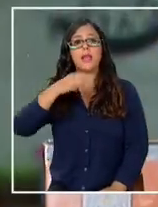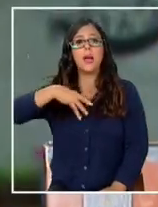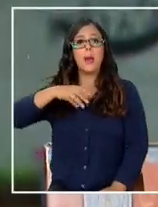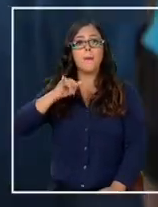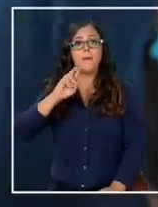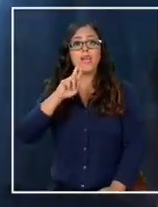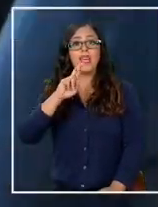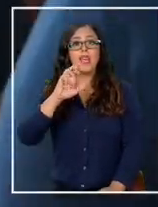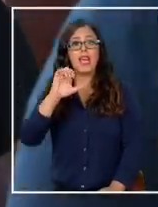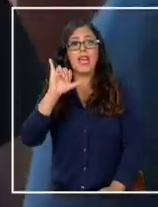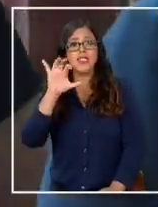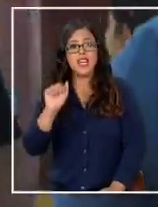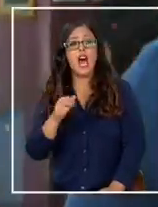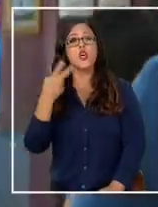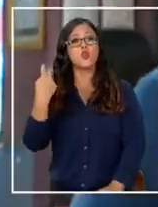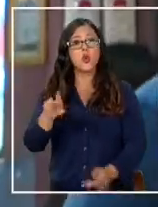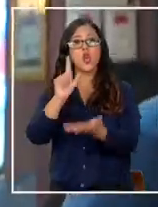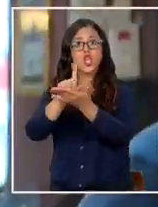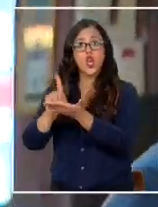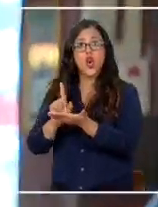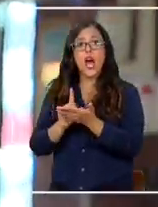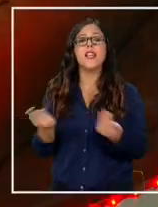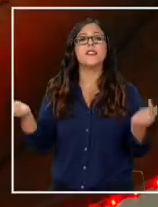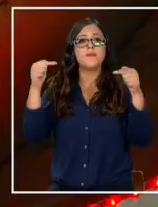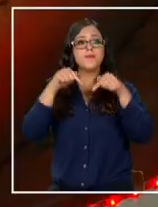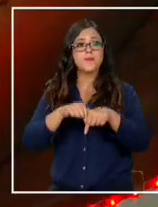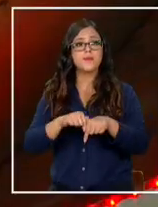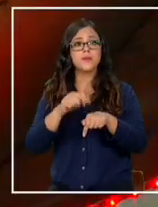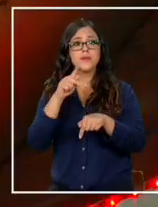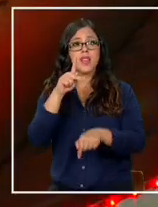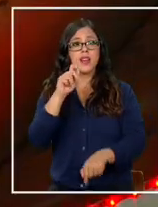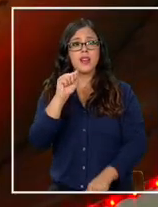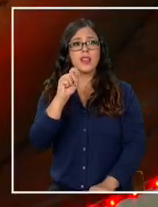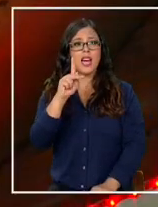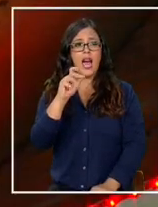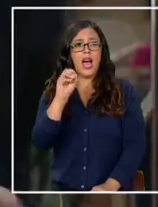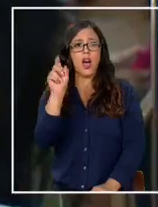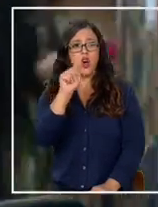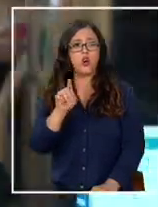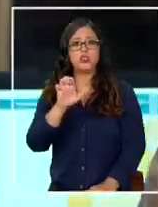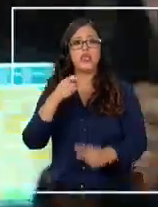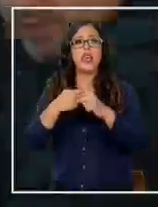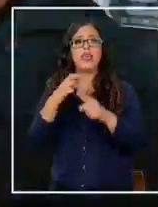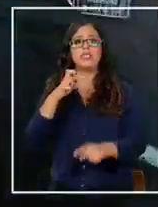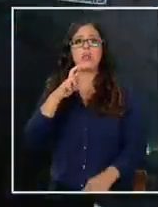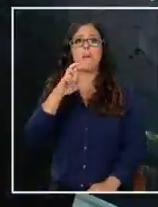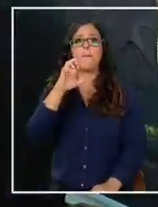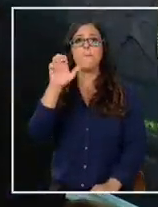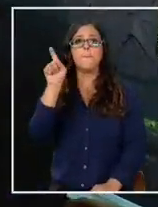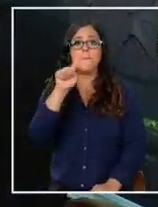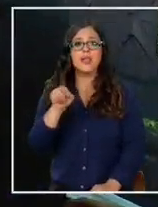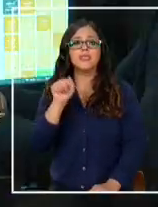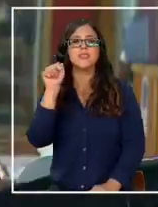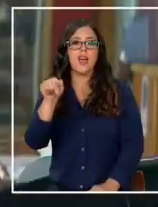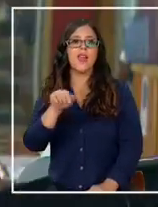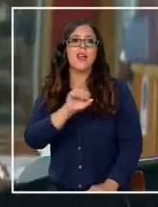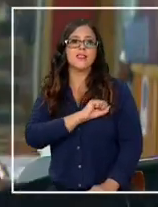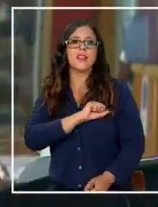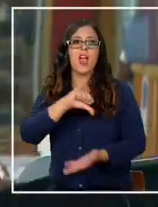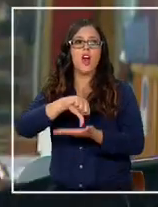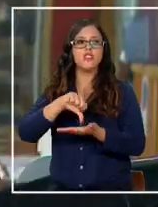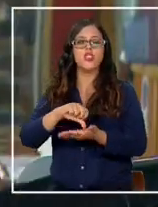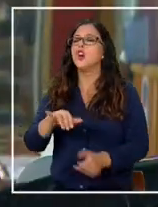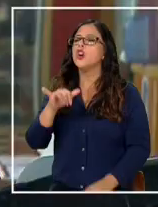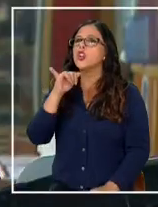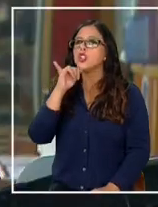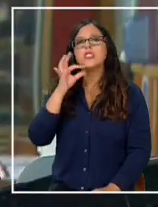de varios locales, hasta que llegaron acá, al Cacos Express, en pleno corazón de Santiago. No sé